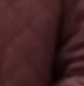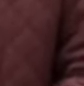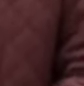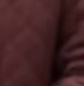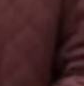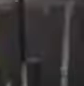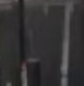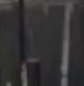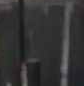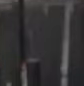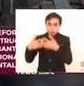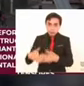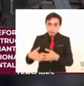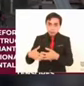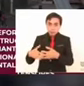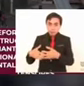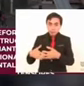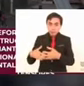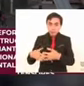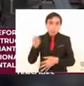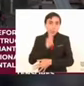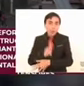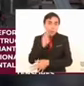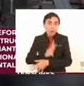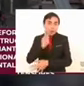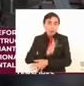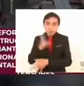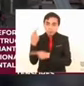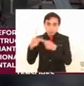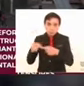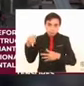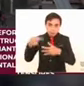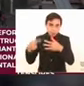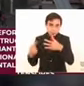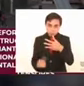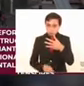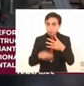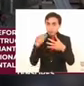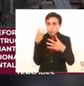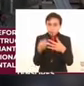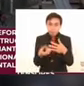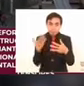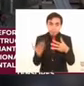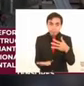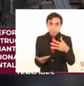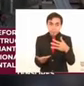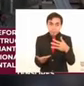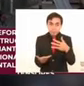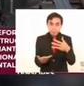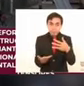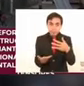limpieza mecánica, las pruebas de carga y las pruebas operativas que se estarán llevando a